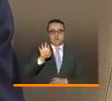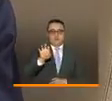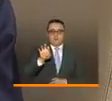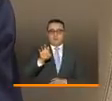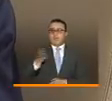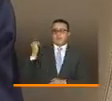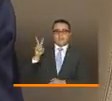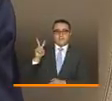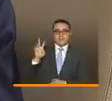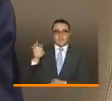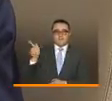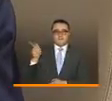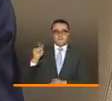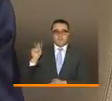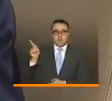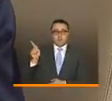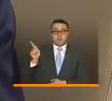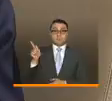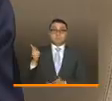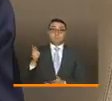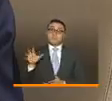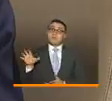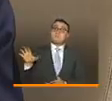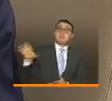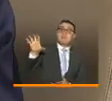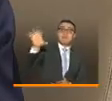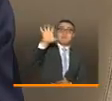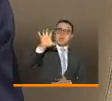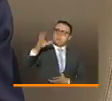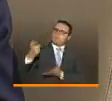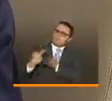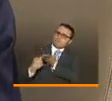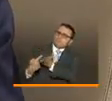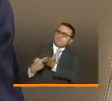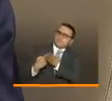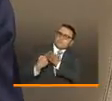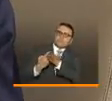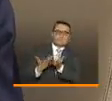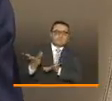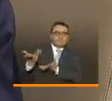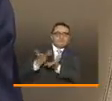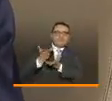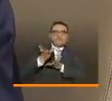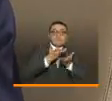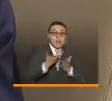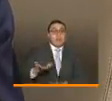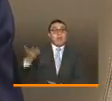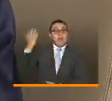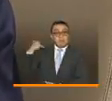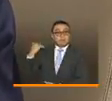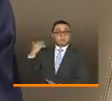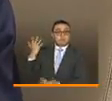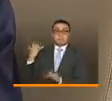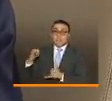febrero, y las negociaciones internacionales que se llevaron a cabo y que